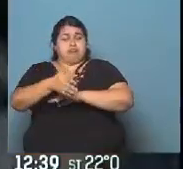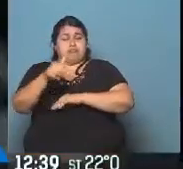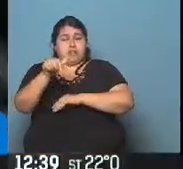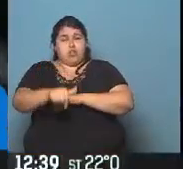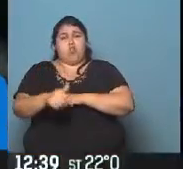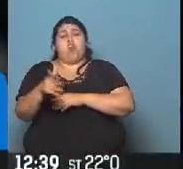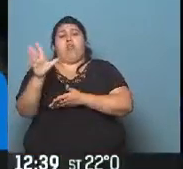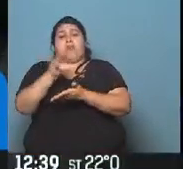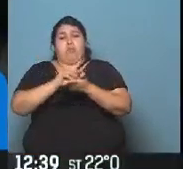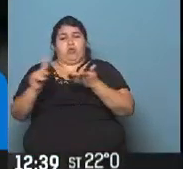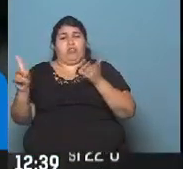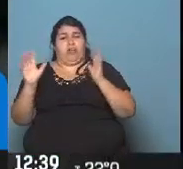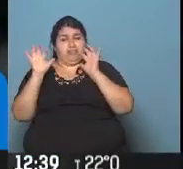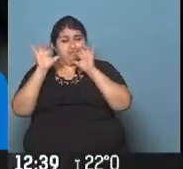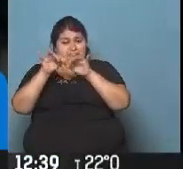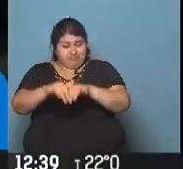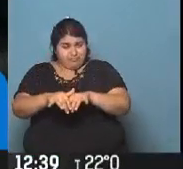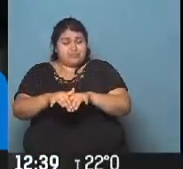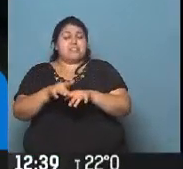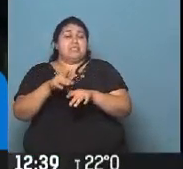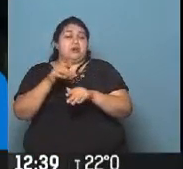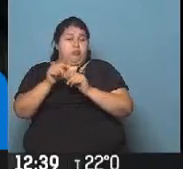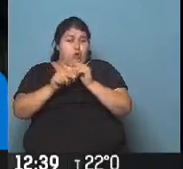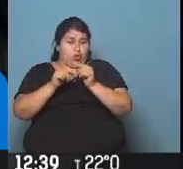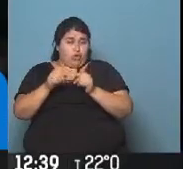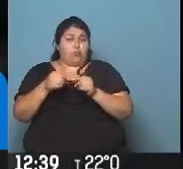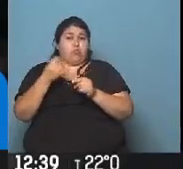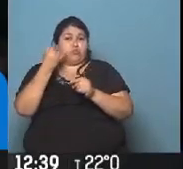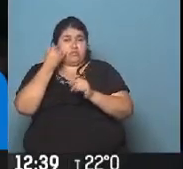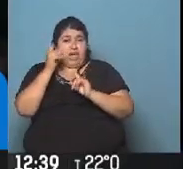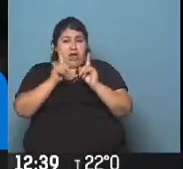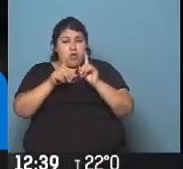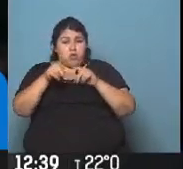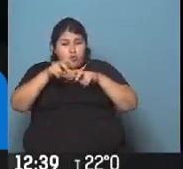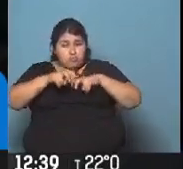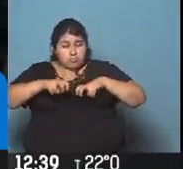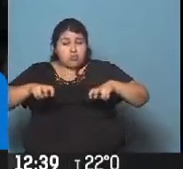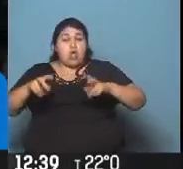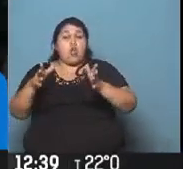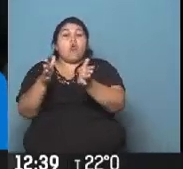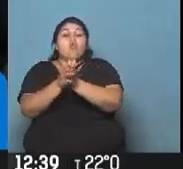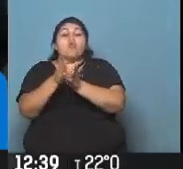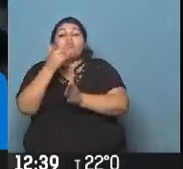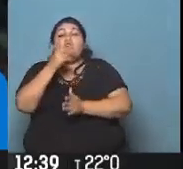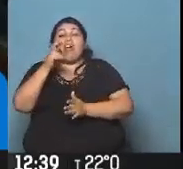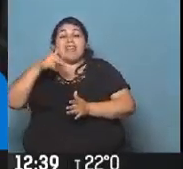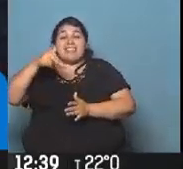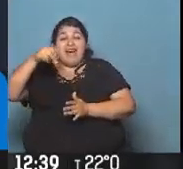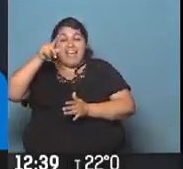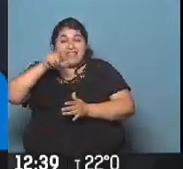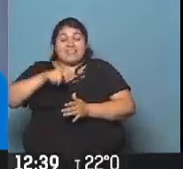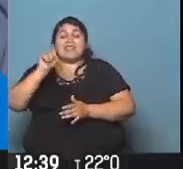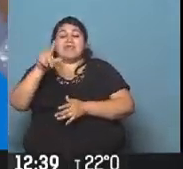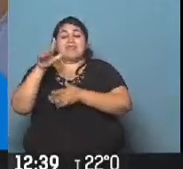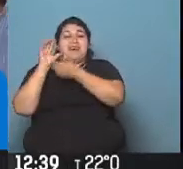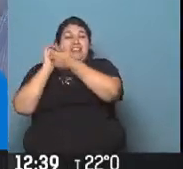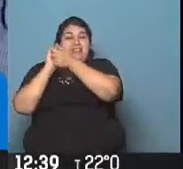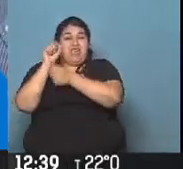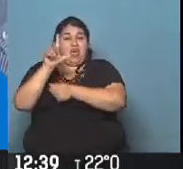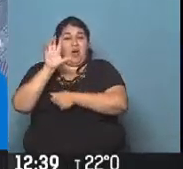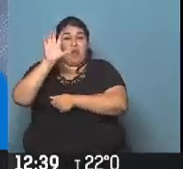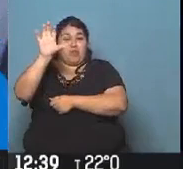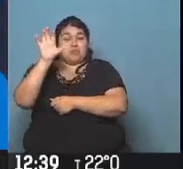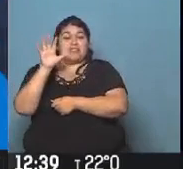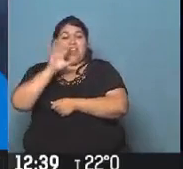nacionales al recinto de la cámara baja en pasos perdidos aquí estamos junto a diputados martín hernández diputado del radicalismo por la provincia de formosa